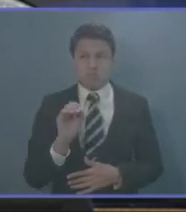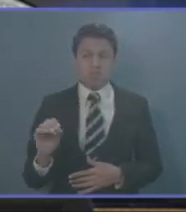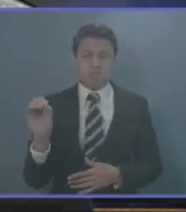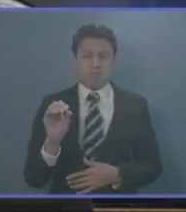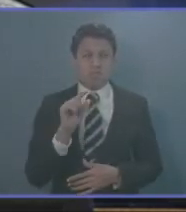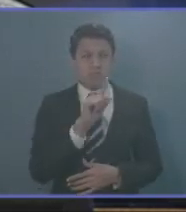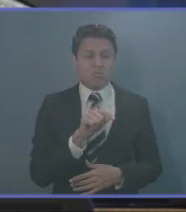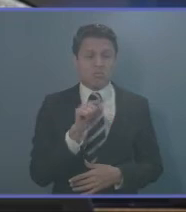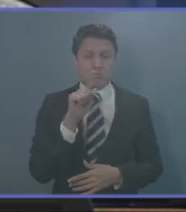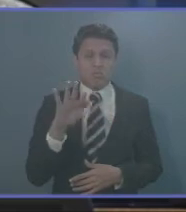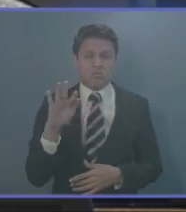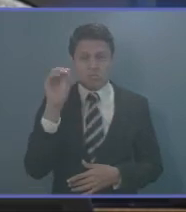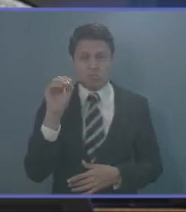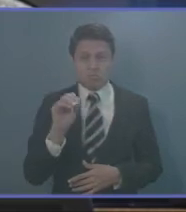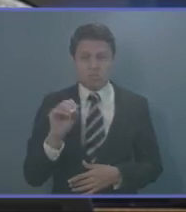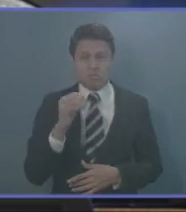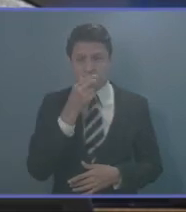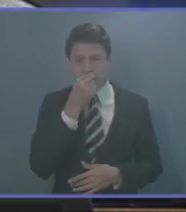1.15